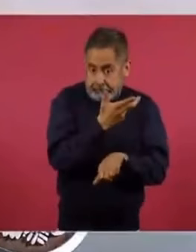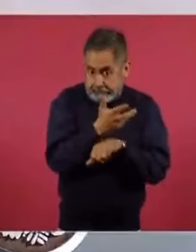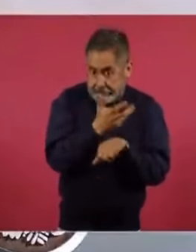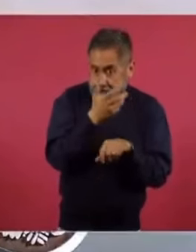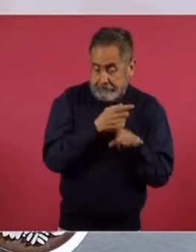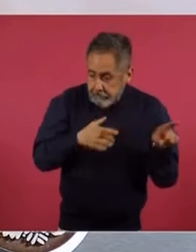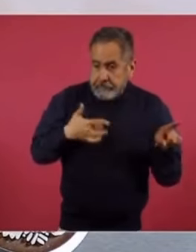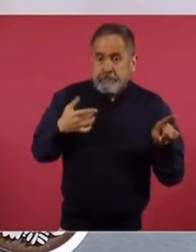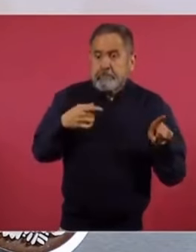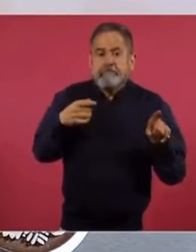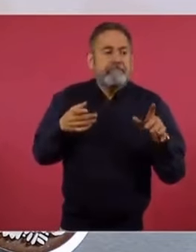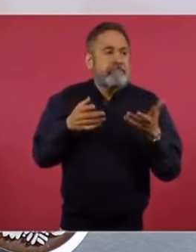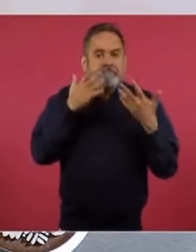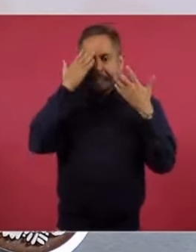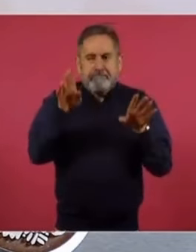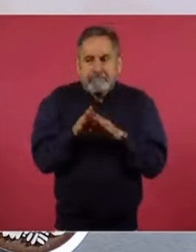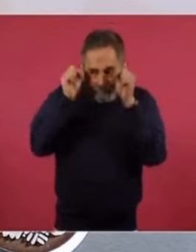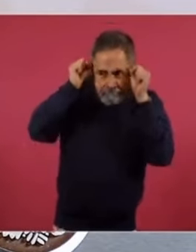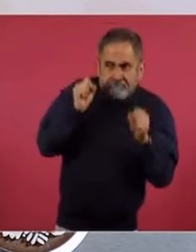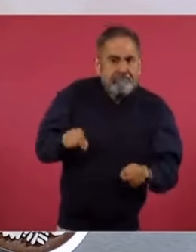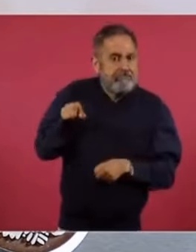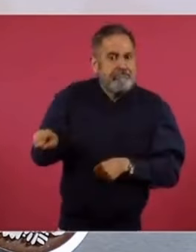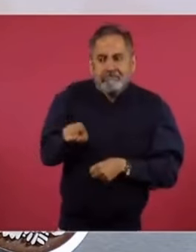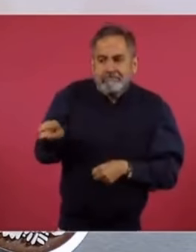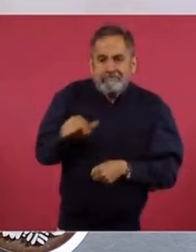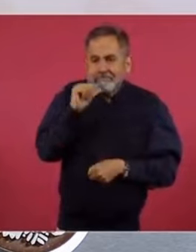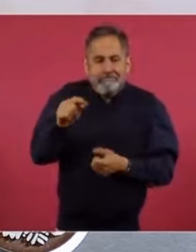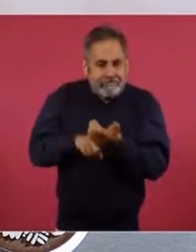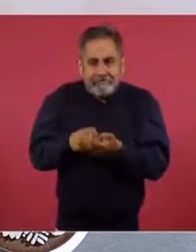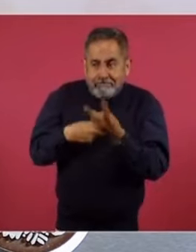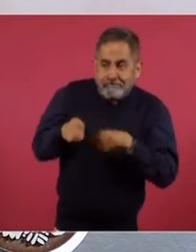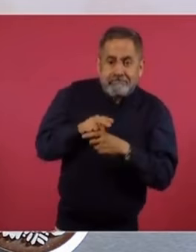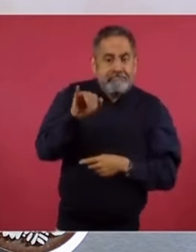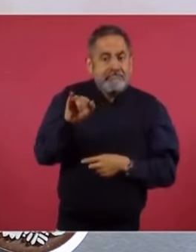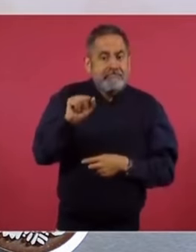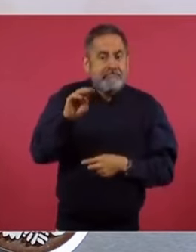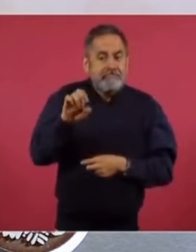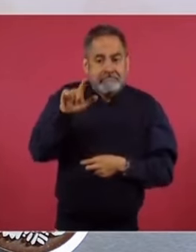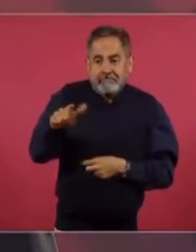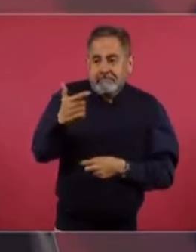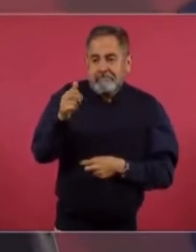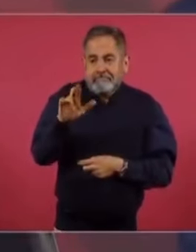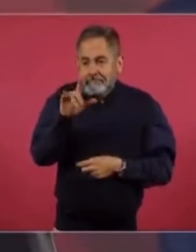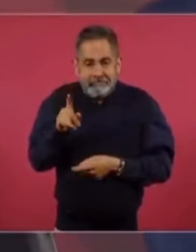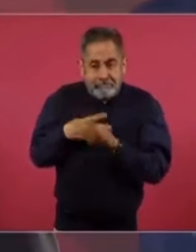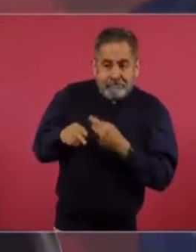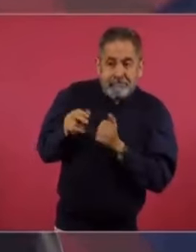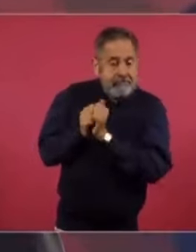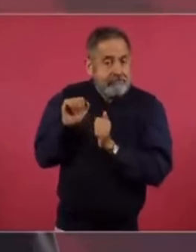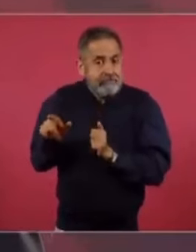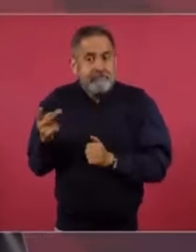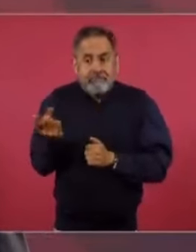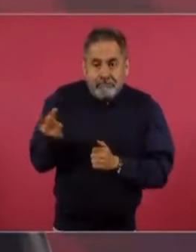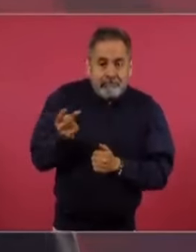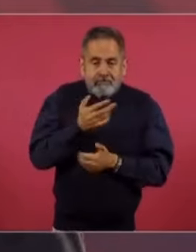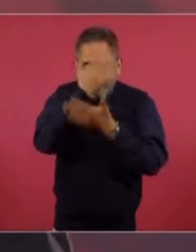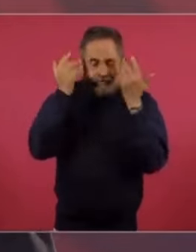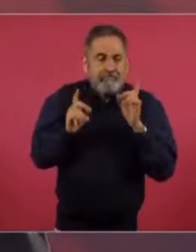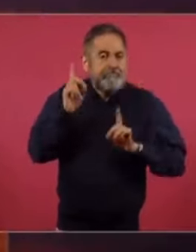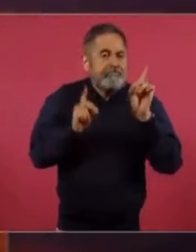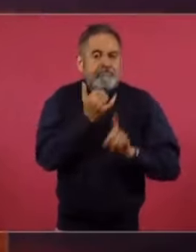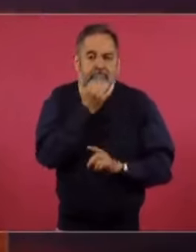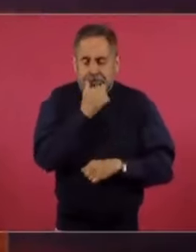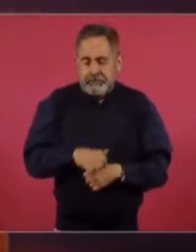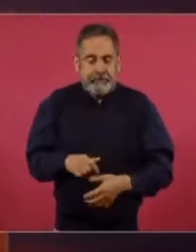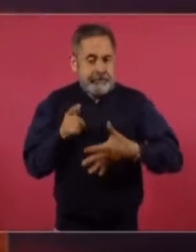público estadounidenses no tenían confirmación independiente alguna que Ismael Zambada García estuviera efectivamente en el vuelo.